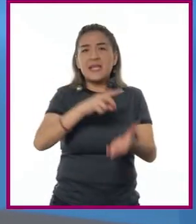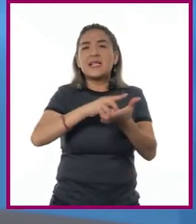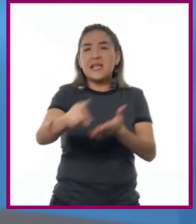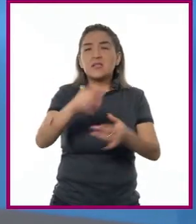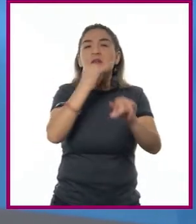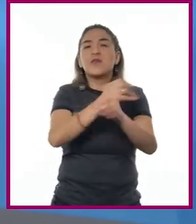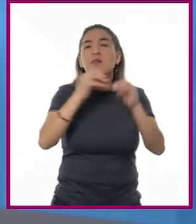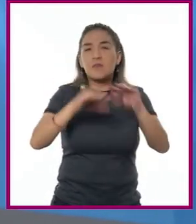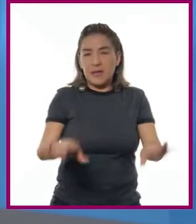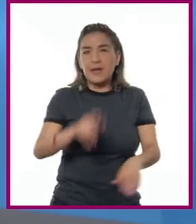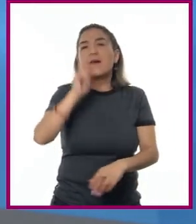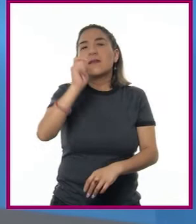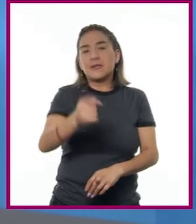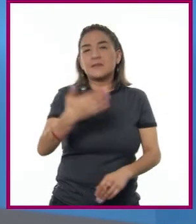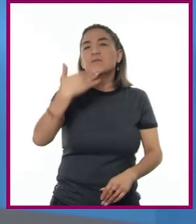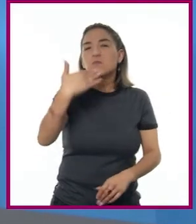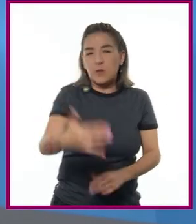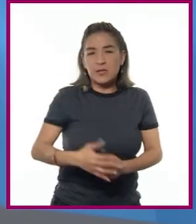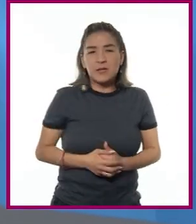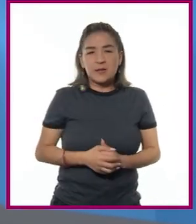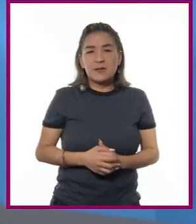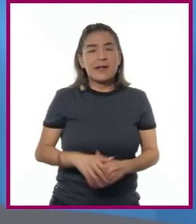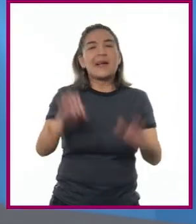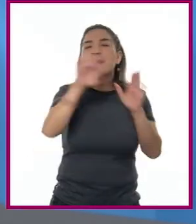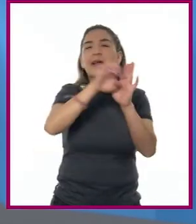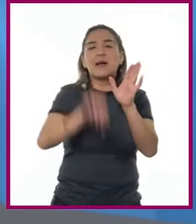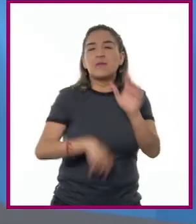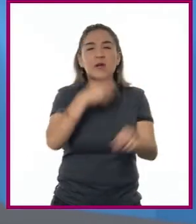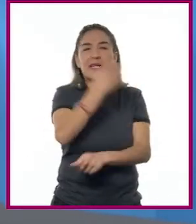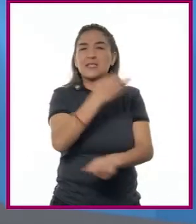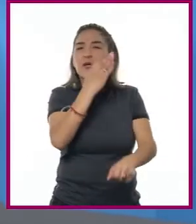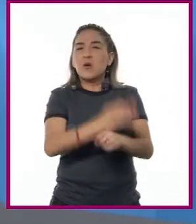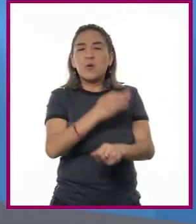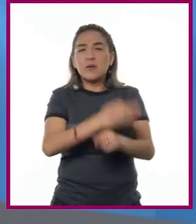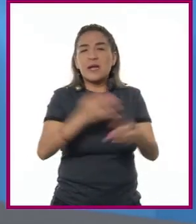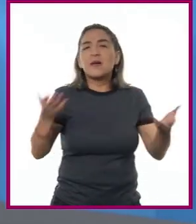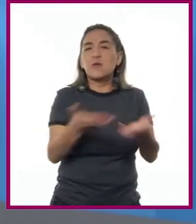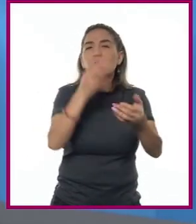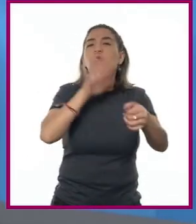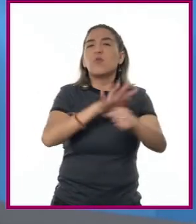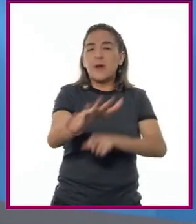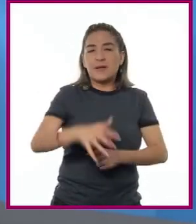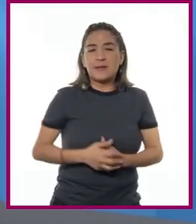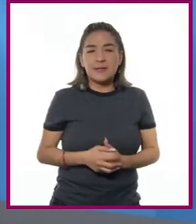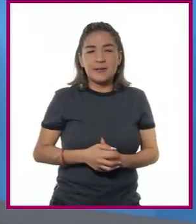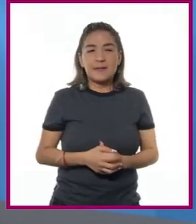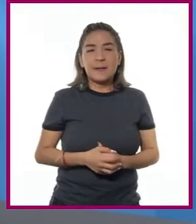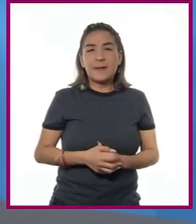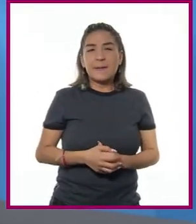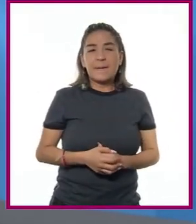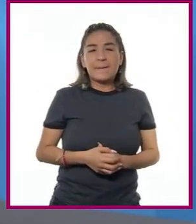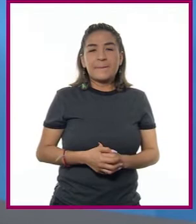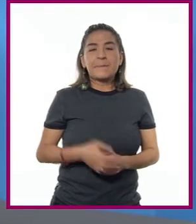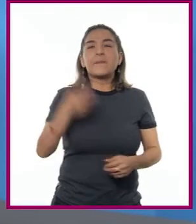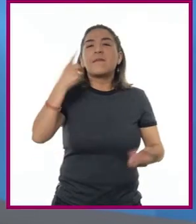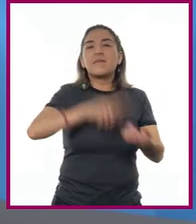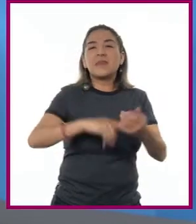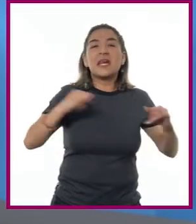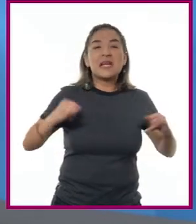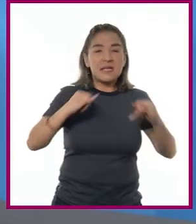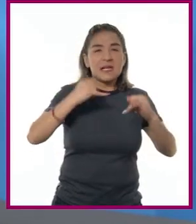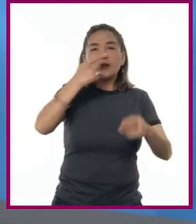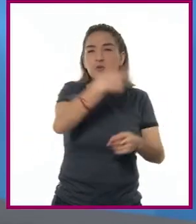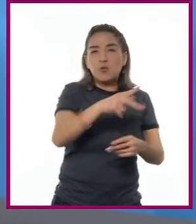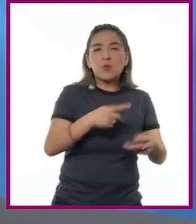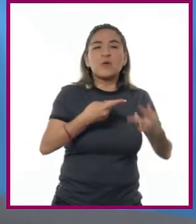información se haga efectivo. 2 ejemplos de estos impulsos son la Iniciativa Global para la